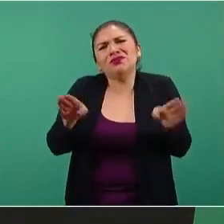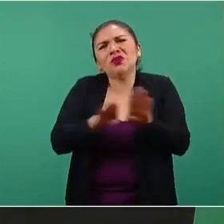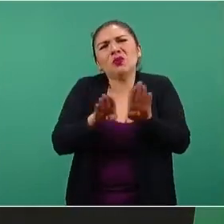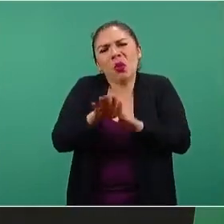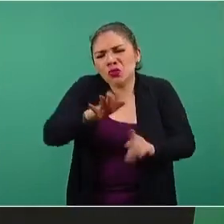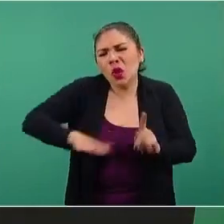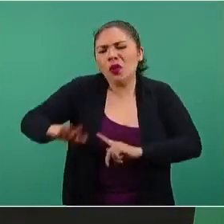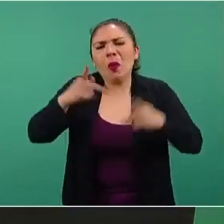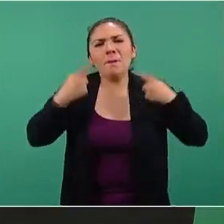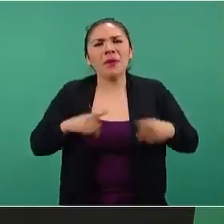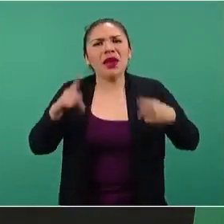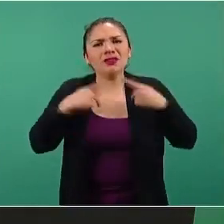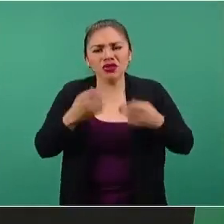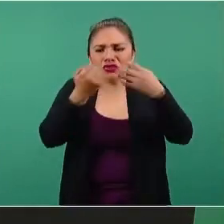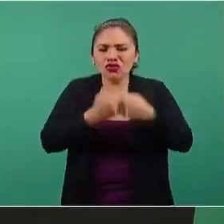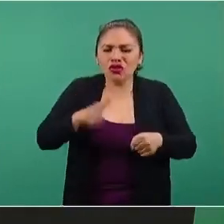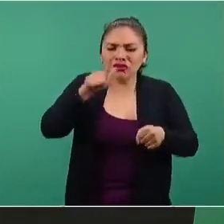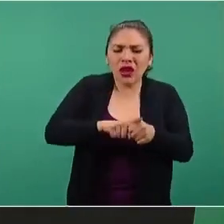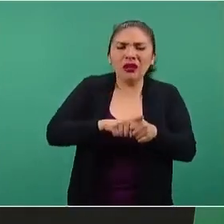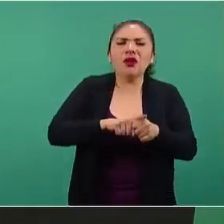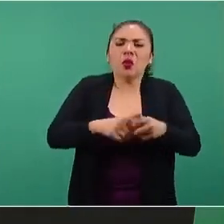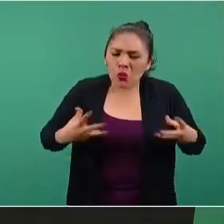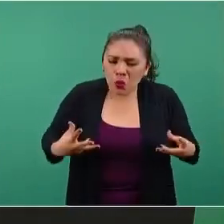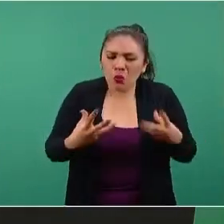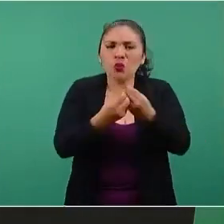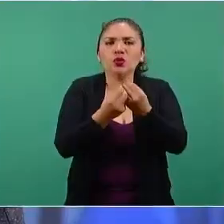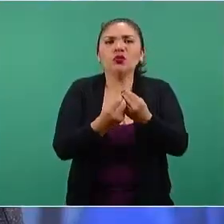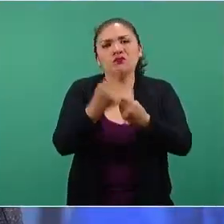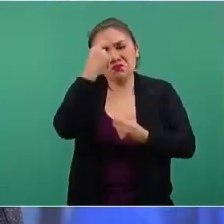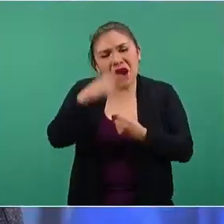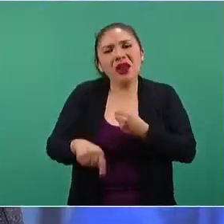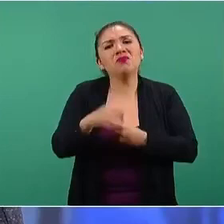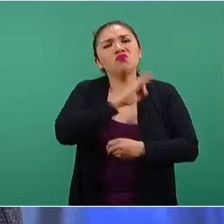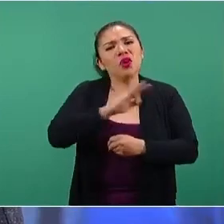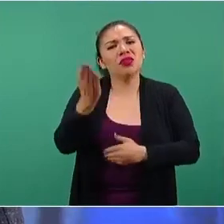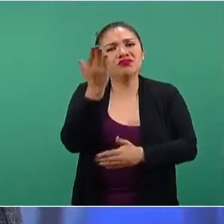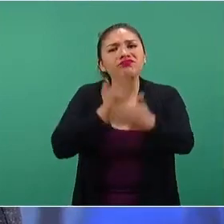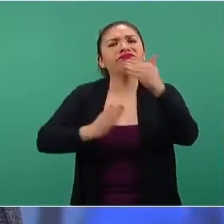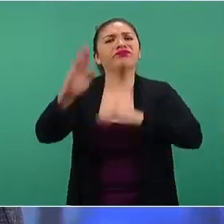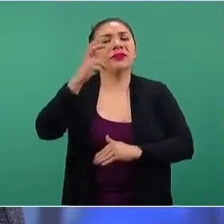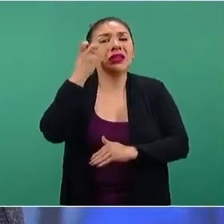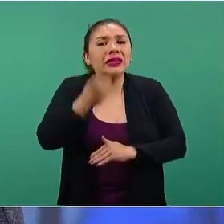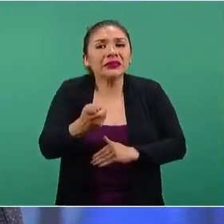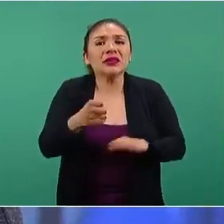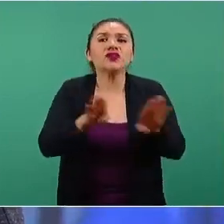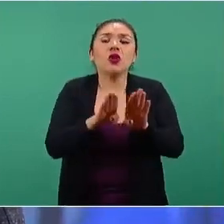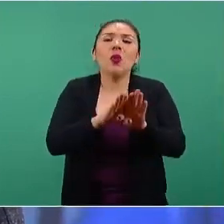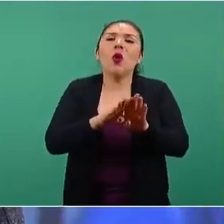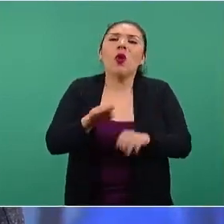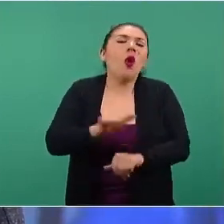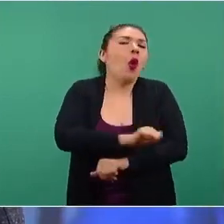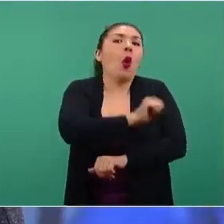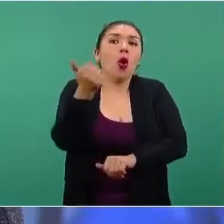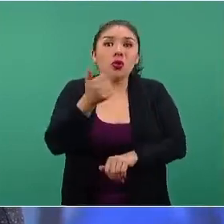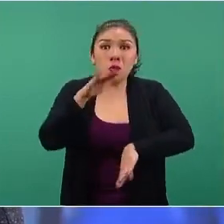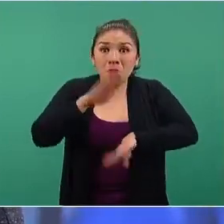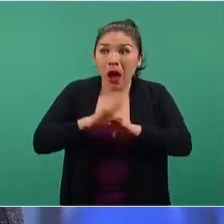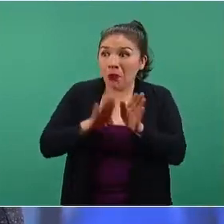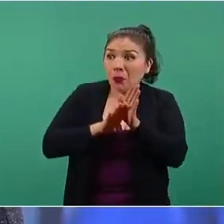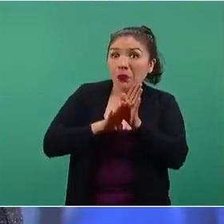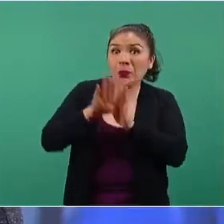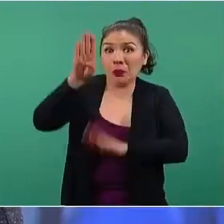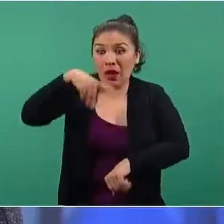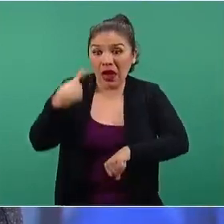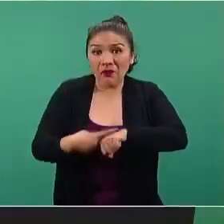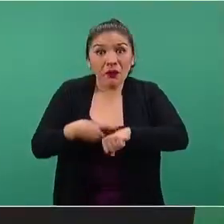como sociedad ir caminando y creciendo para tener otra oleada de